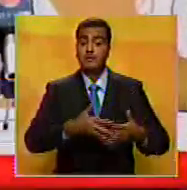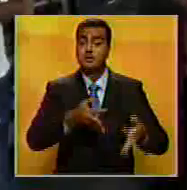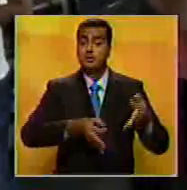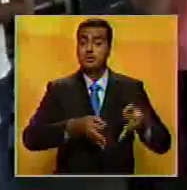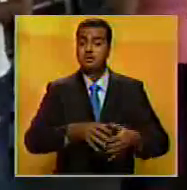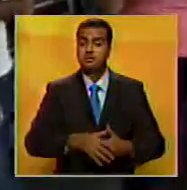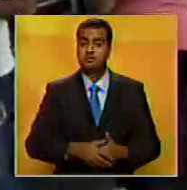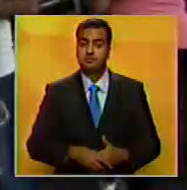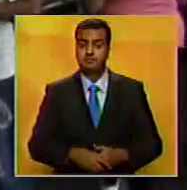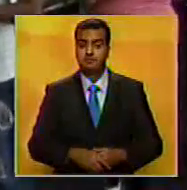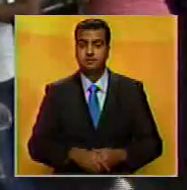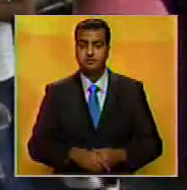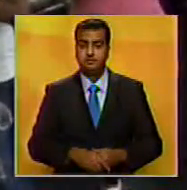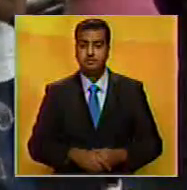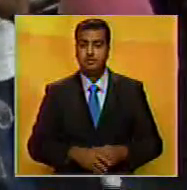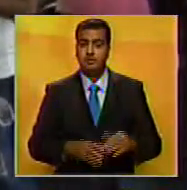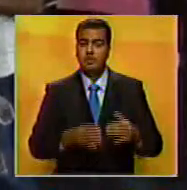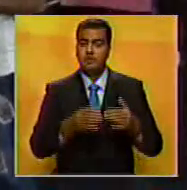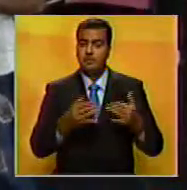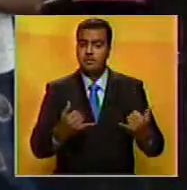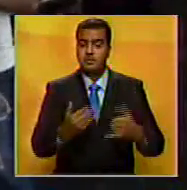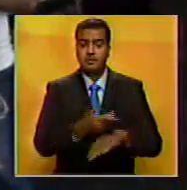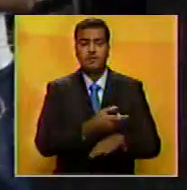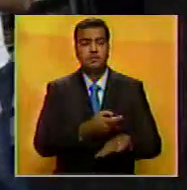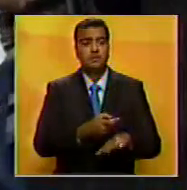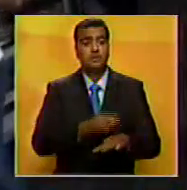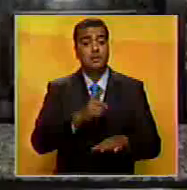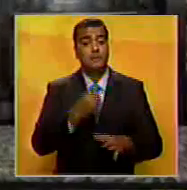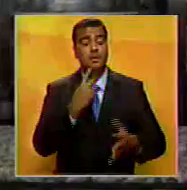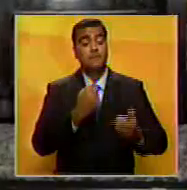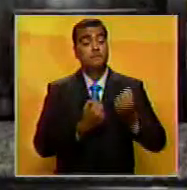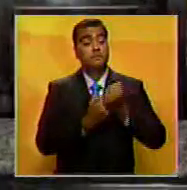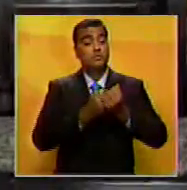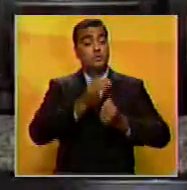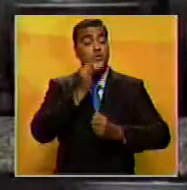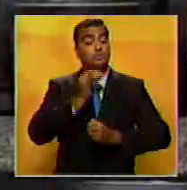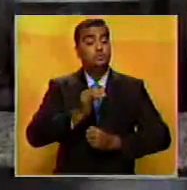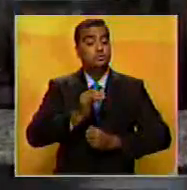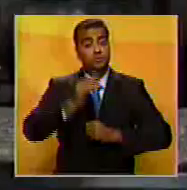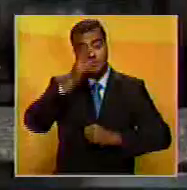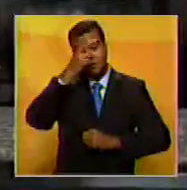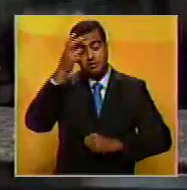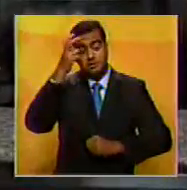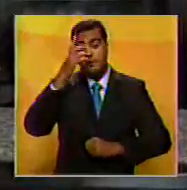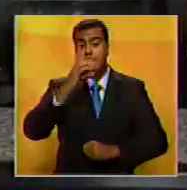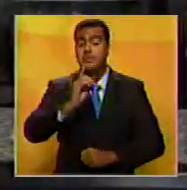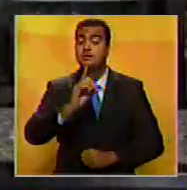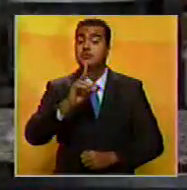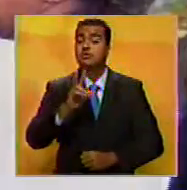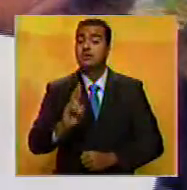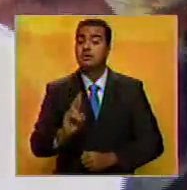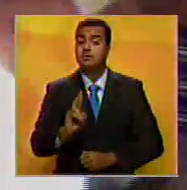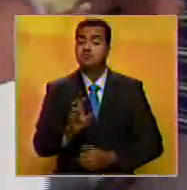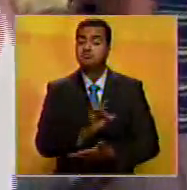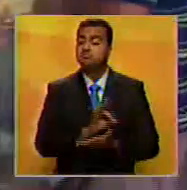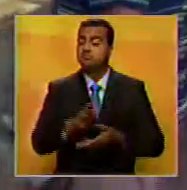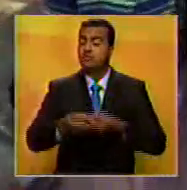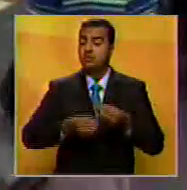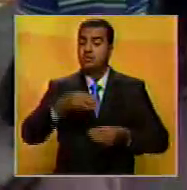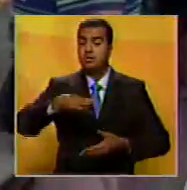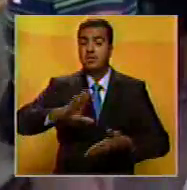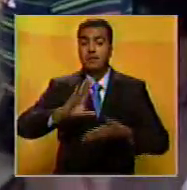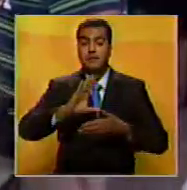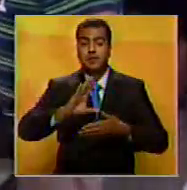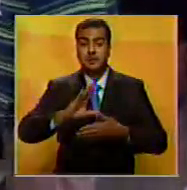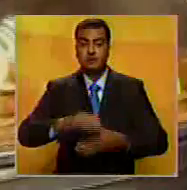jurídica. Finalmente, el gobernador Rodríguez Chacín apoyó el anuncio hecho por la canciller Delcy Rodríguez de retirar a